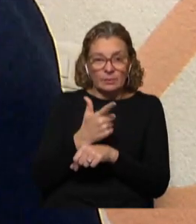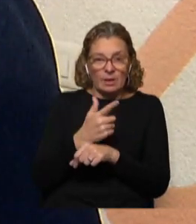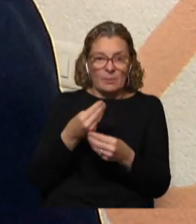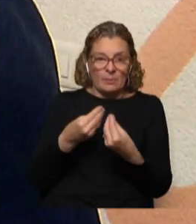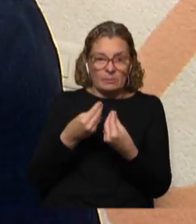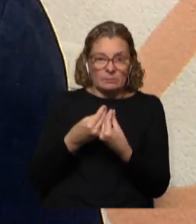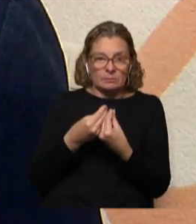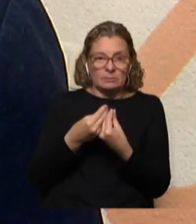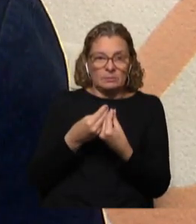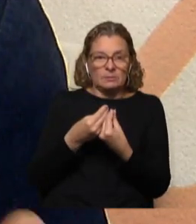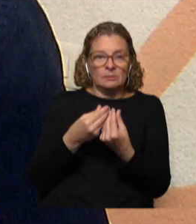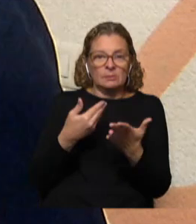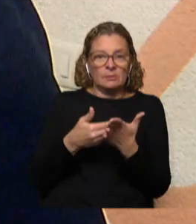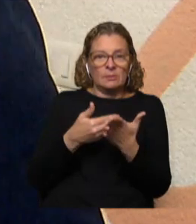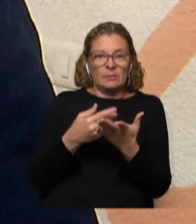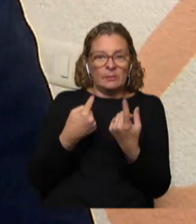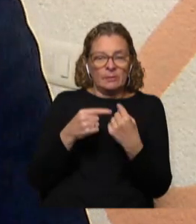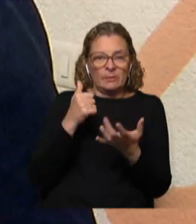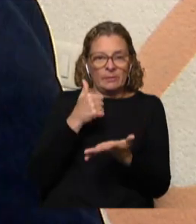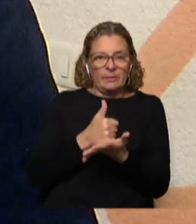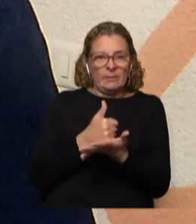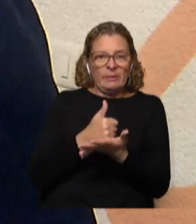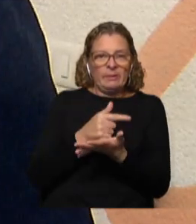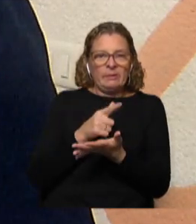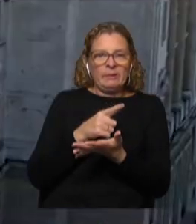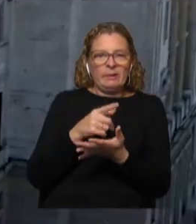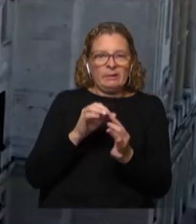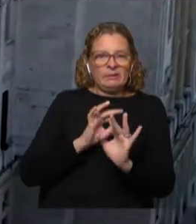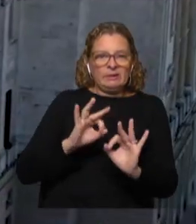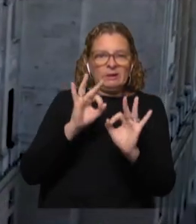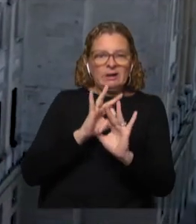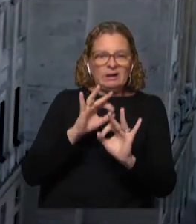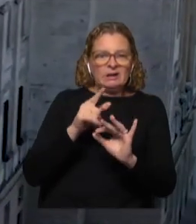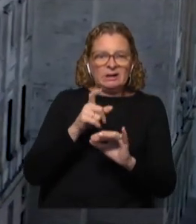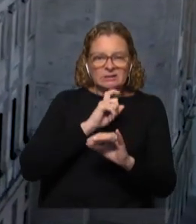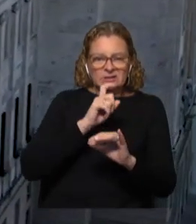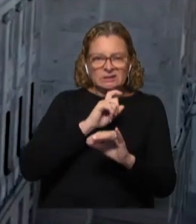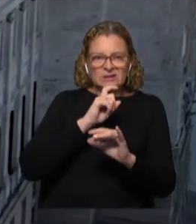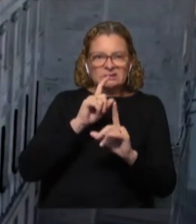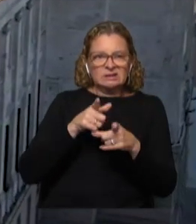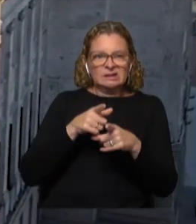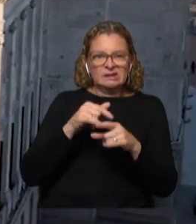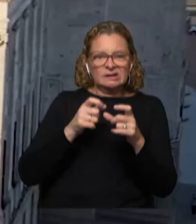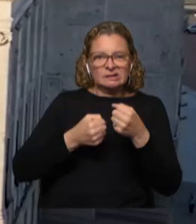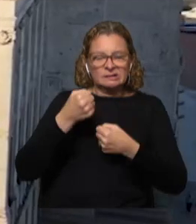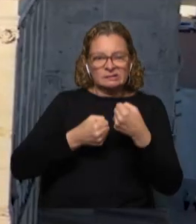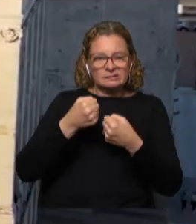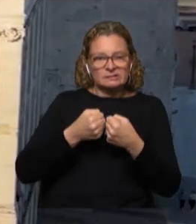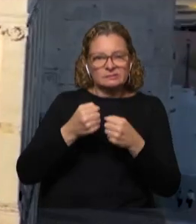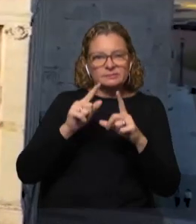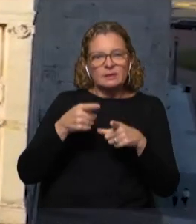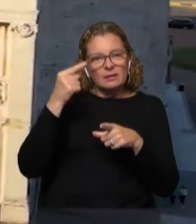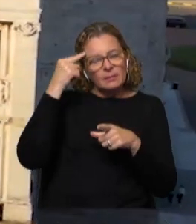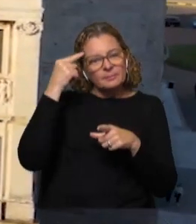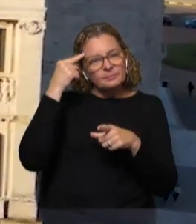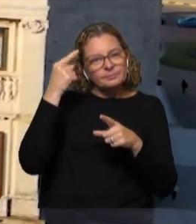no tenemos adecuada, pero tenemos, no es que estemos en la noria o en la nada. No nos engañemos, las fábricas, si uno piensa en el